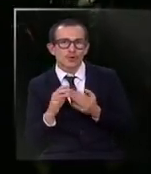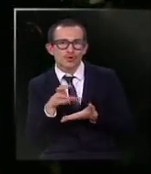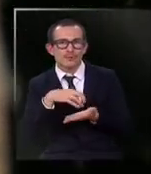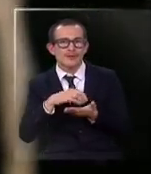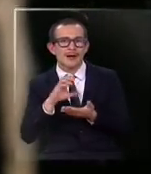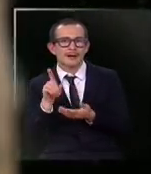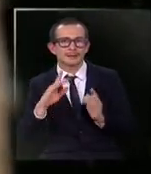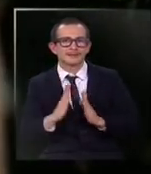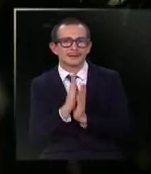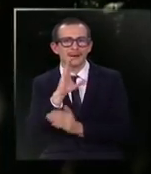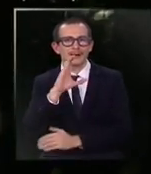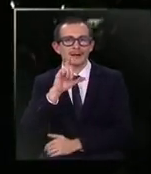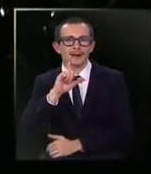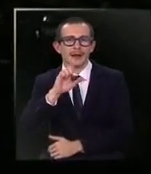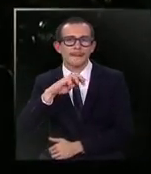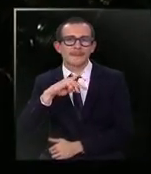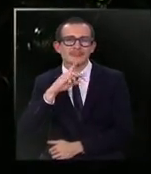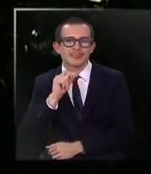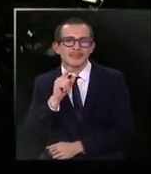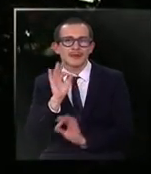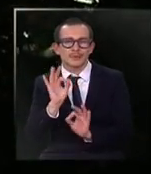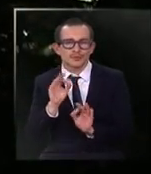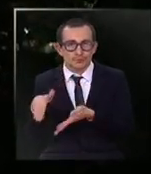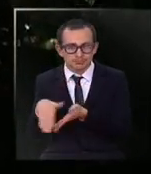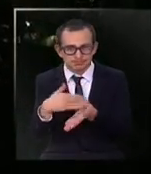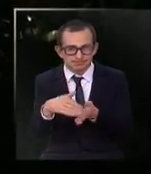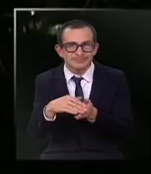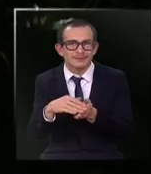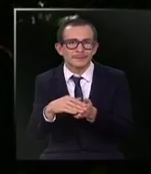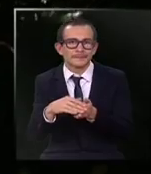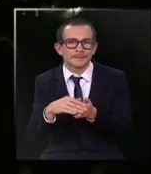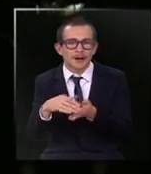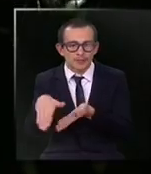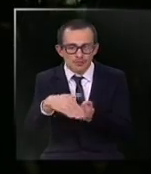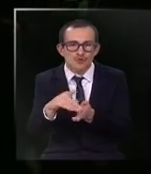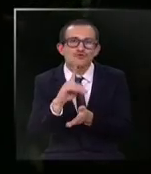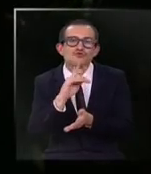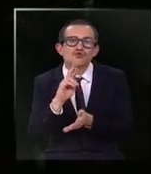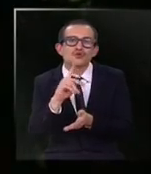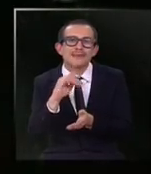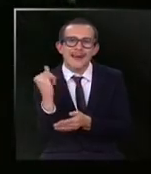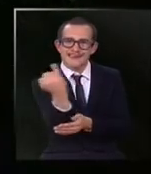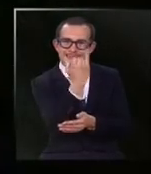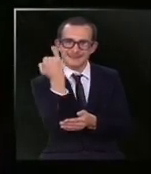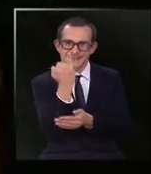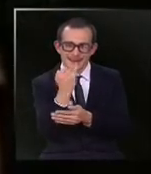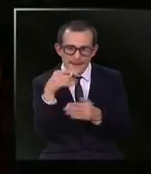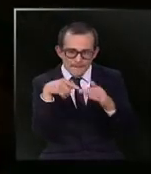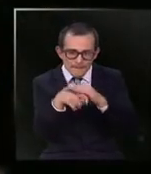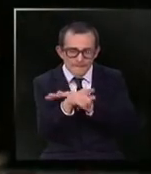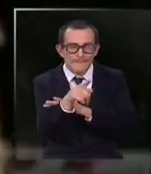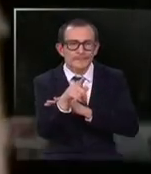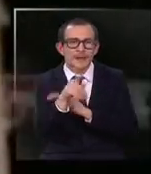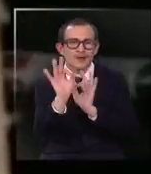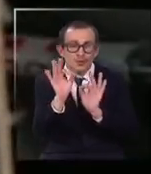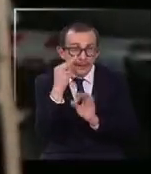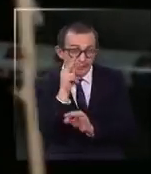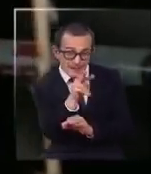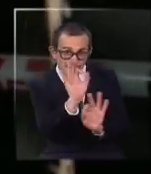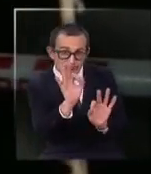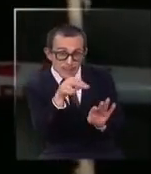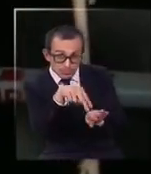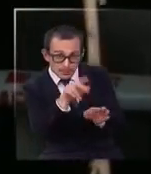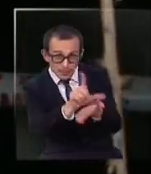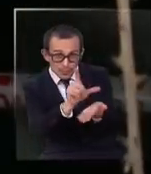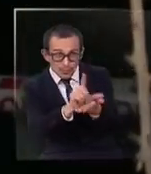kilómetro 36 de la ruta CH115, más conocida como la ruta internacional hacia el Paso Pehuenche. Justo ahí lo que ustedes están